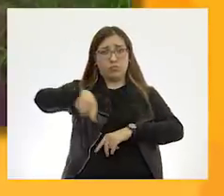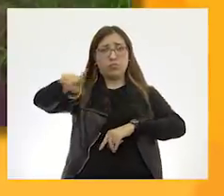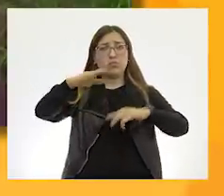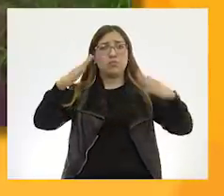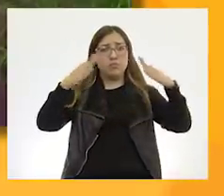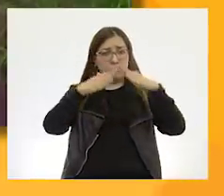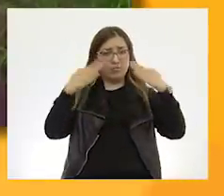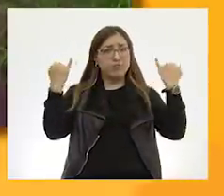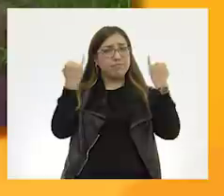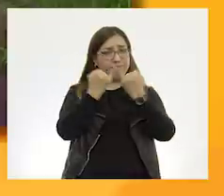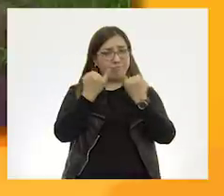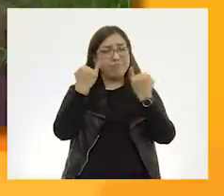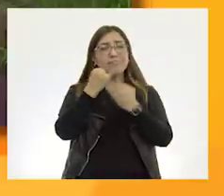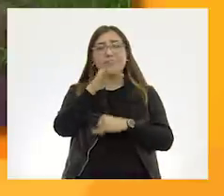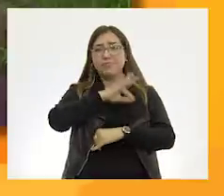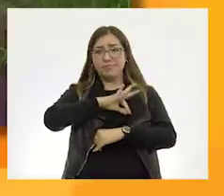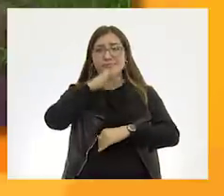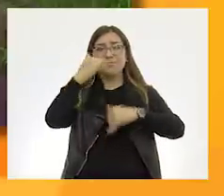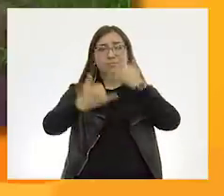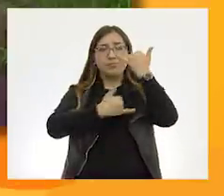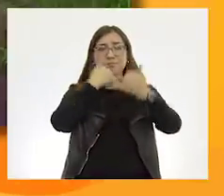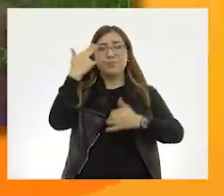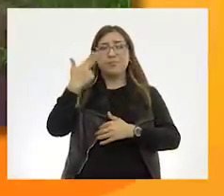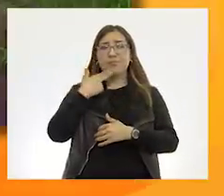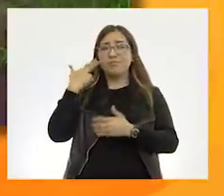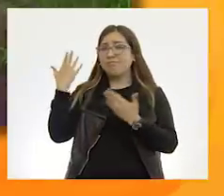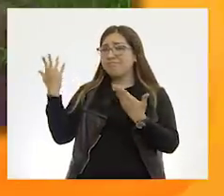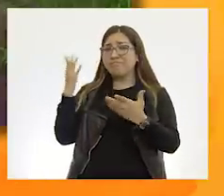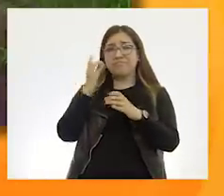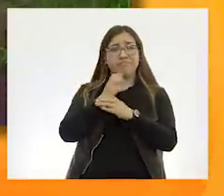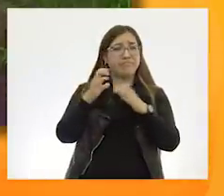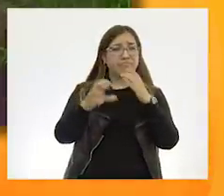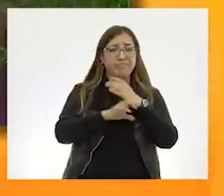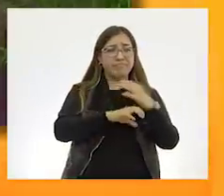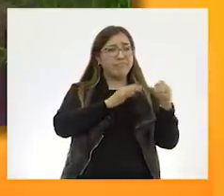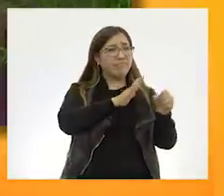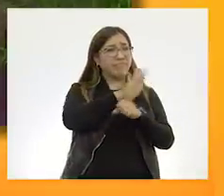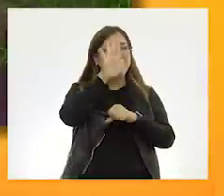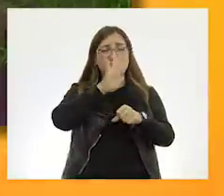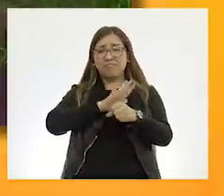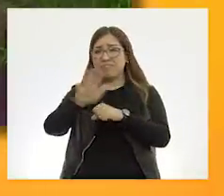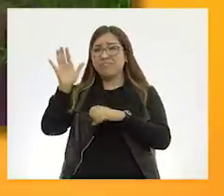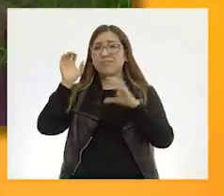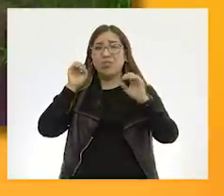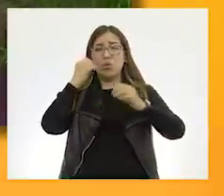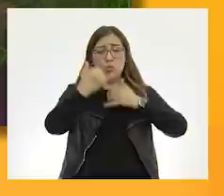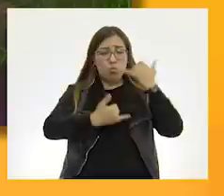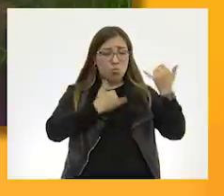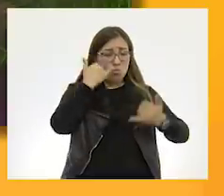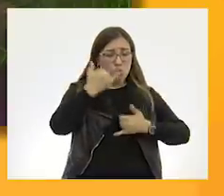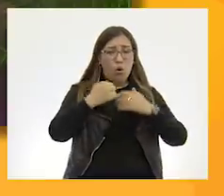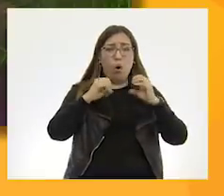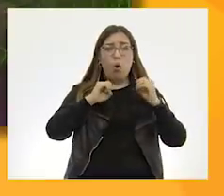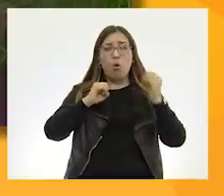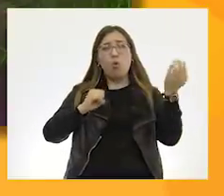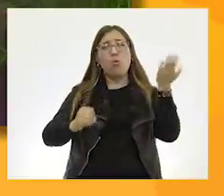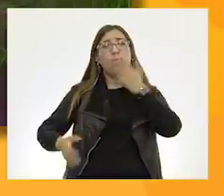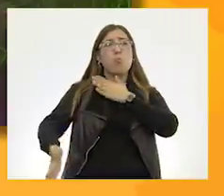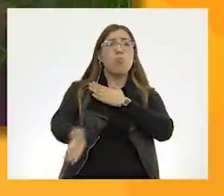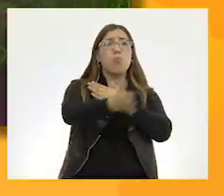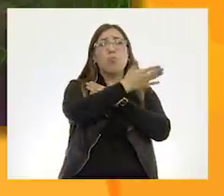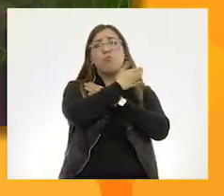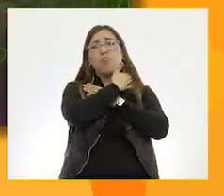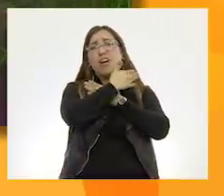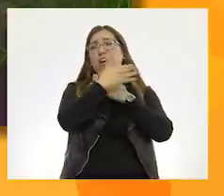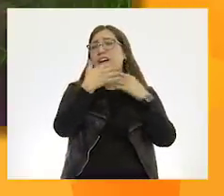jugar con títeres, utilizando objetos, utilizando juguetes, una mascada, cualquier cosa que